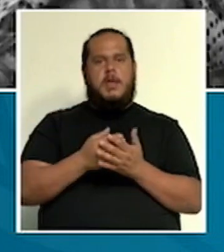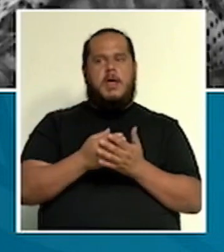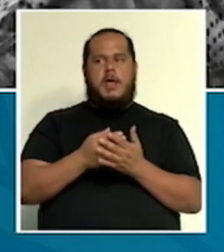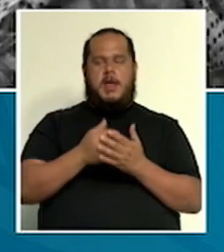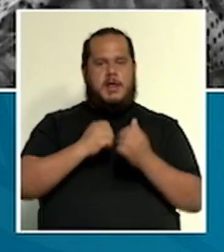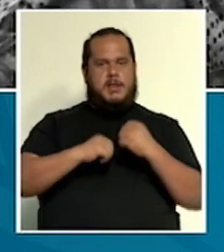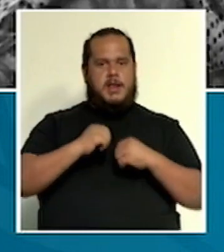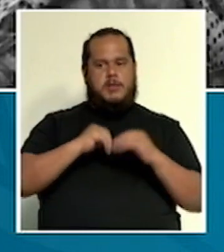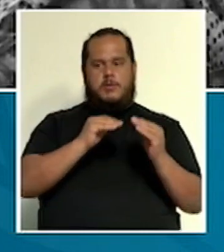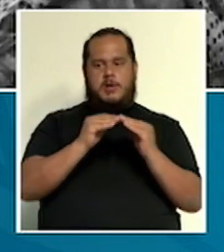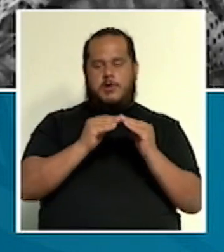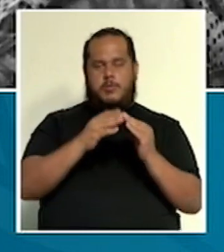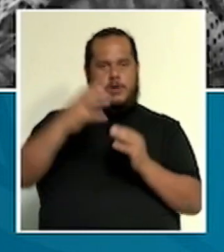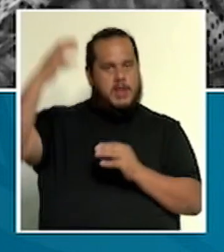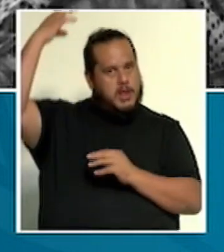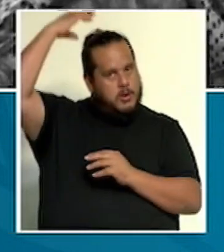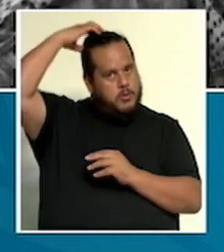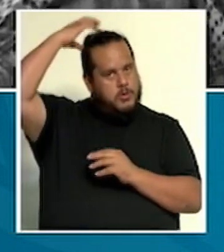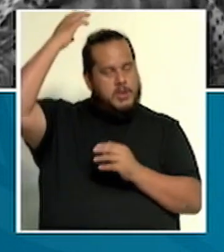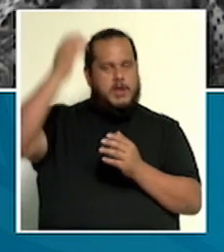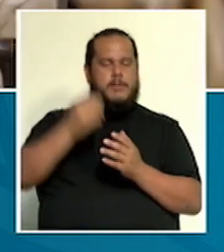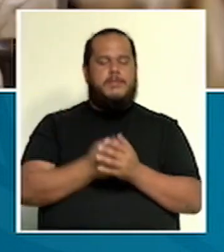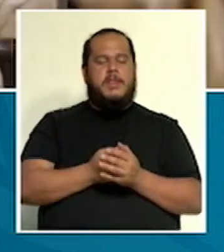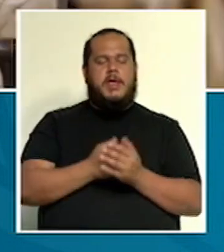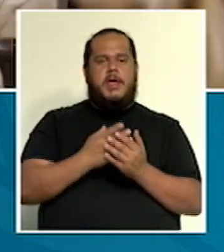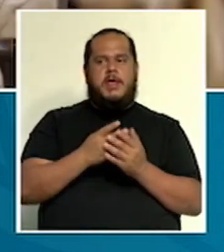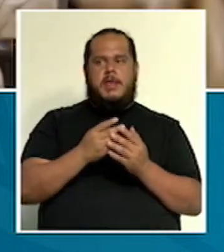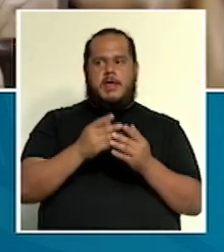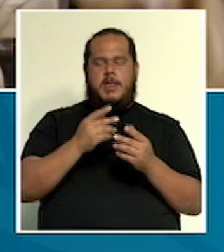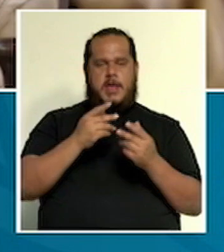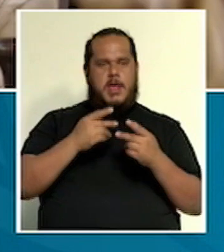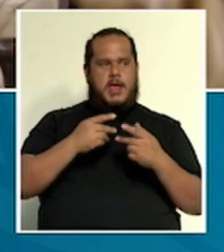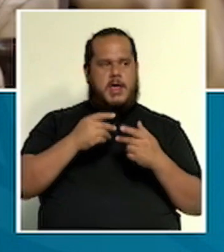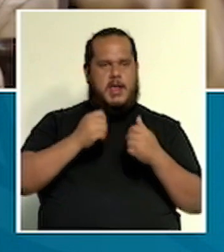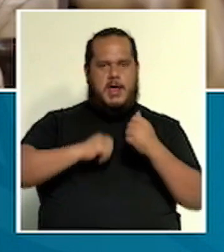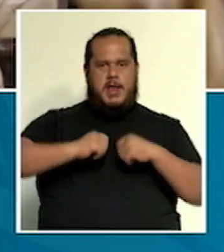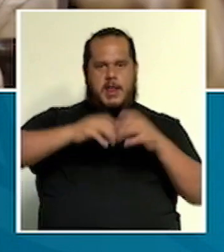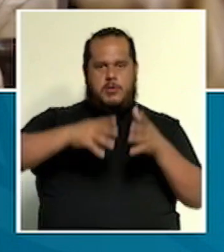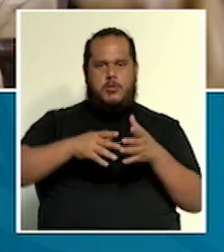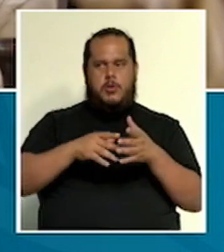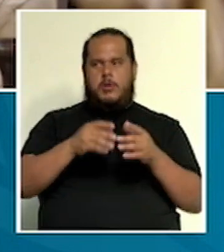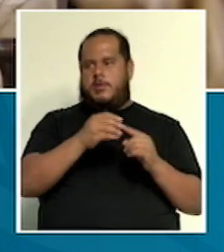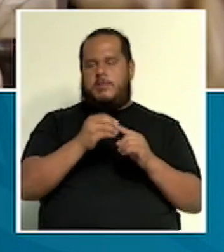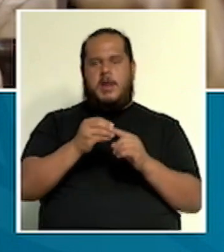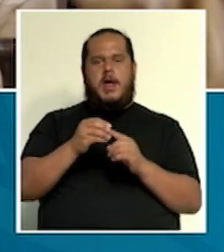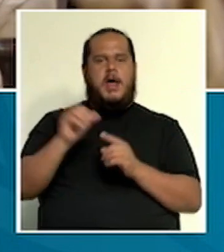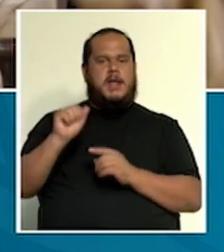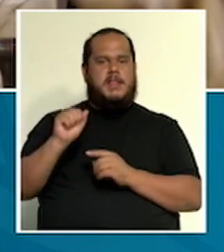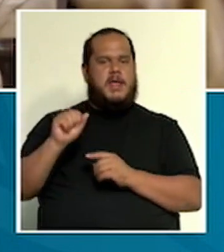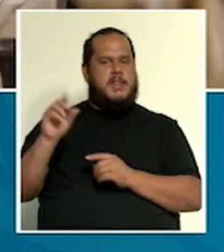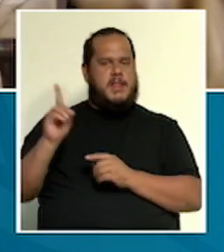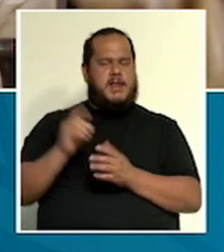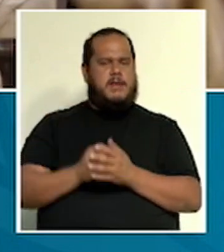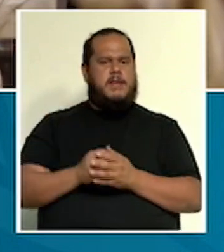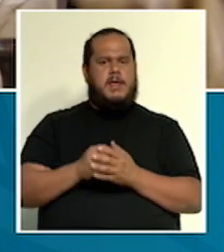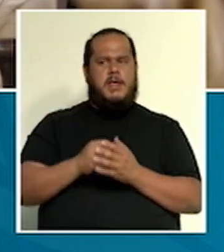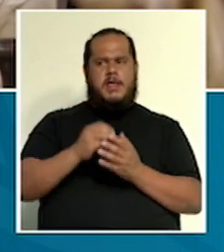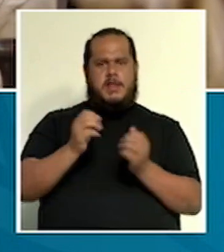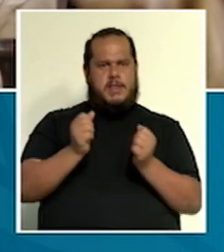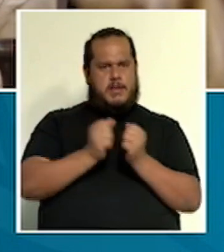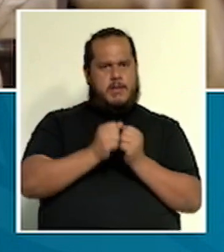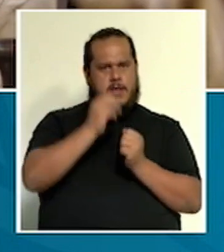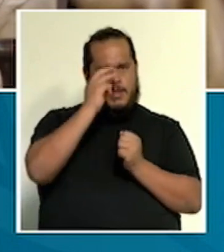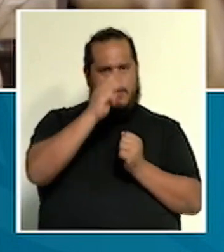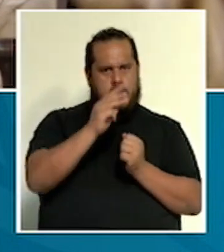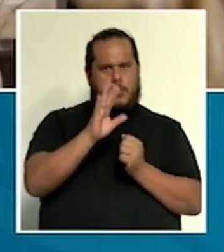y justo el personaje principal lo hacía Aide Delev, que estaba en México con su